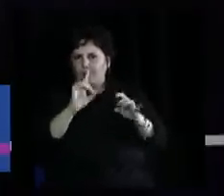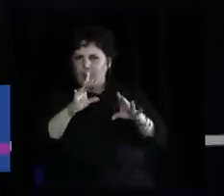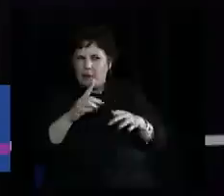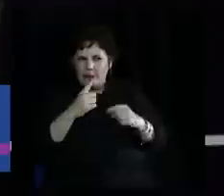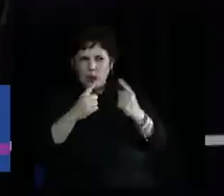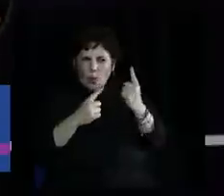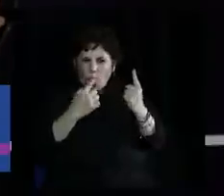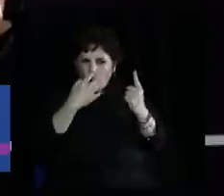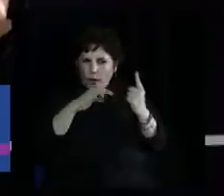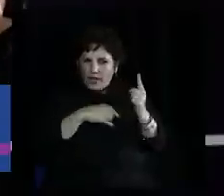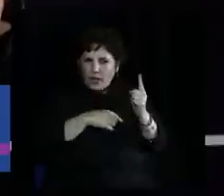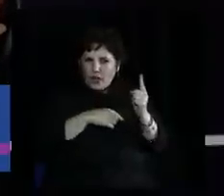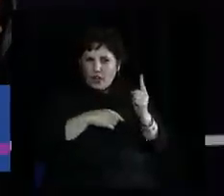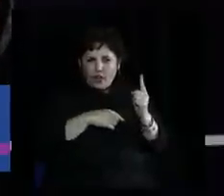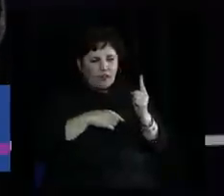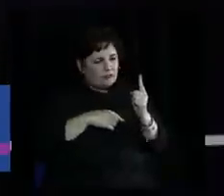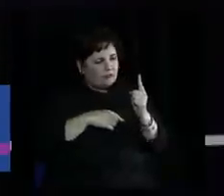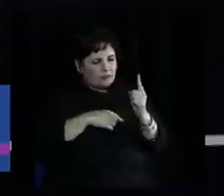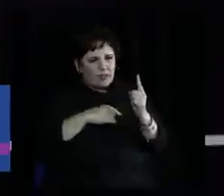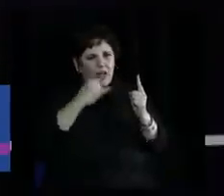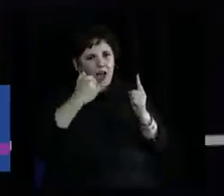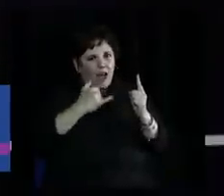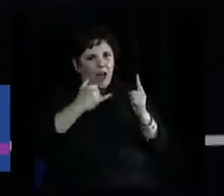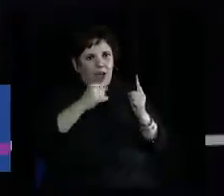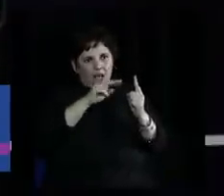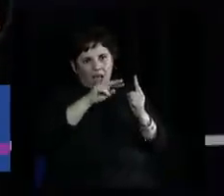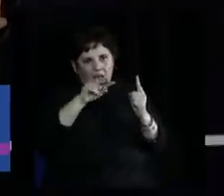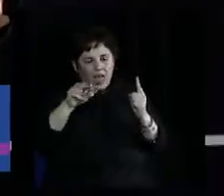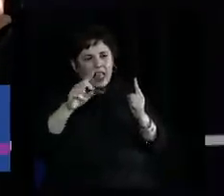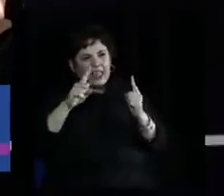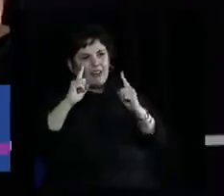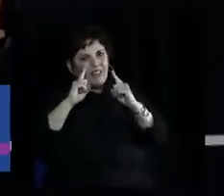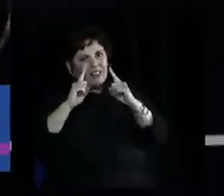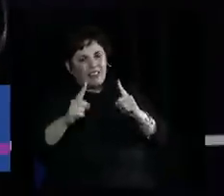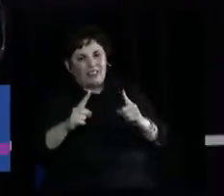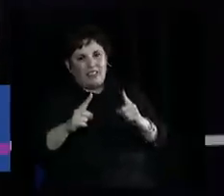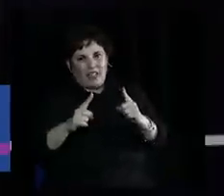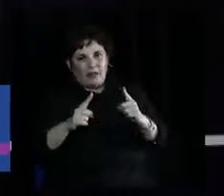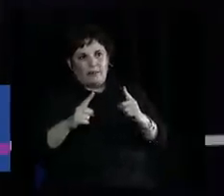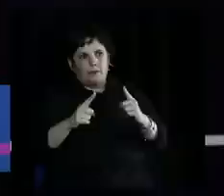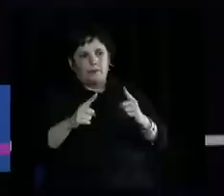episodio específico y que está sucediendo y a lo que hay que prestar la atención con respecto a